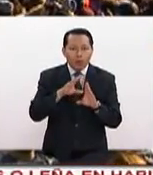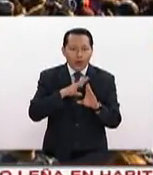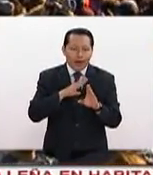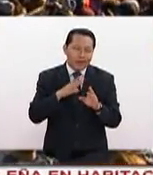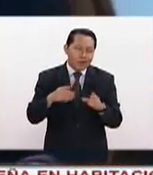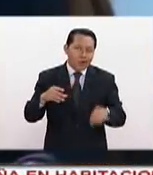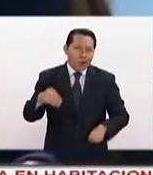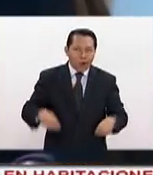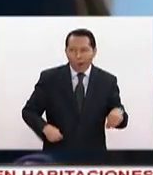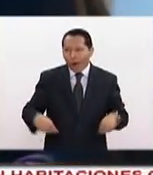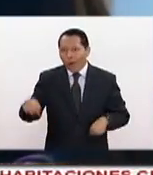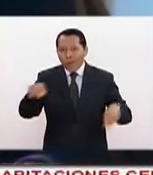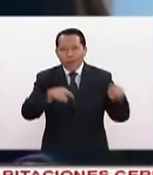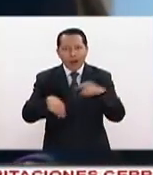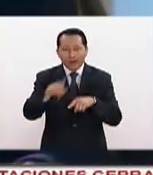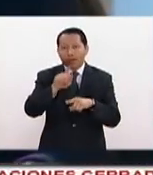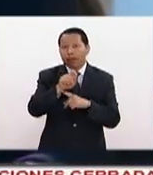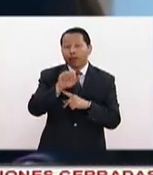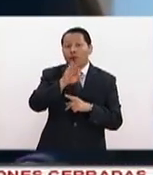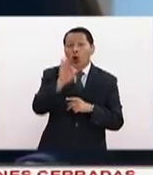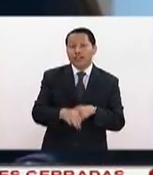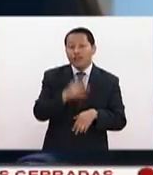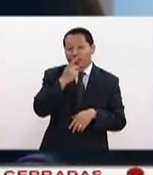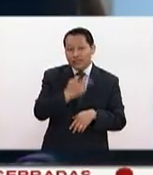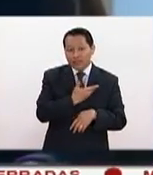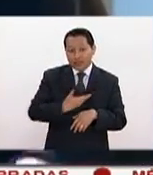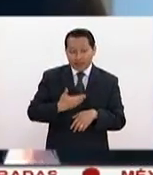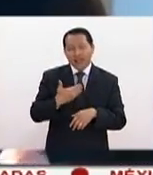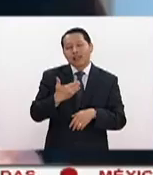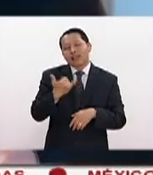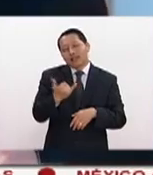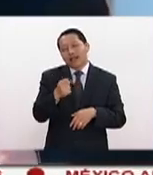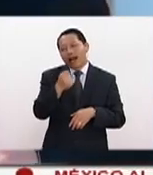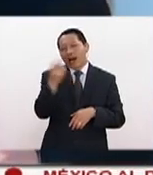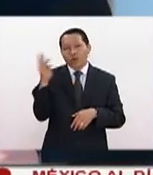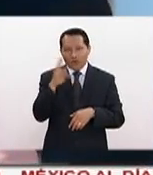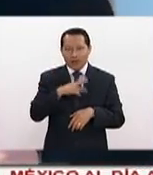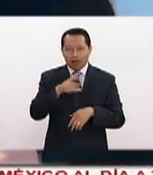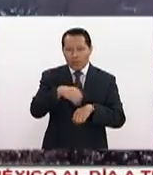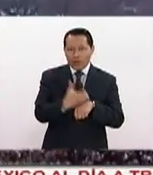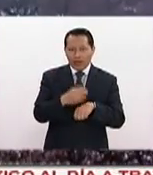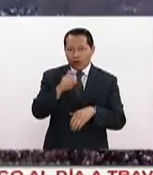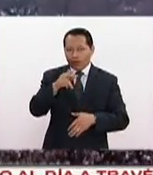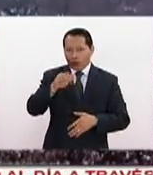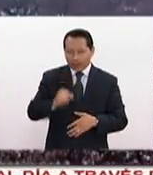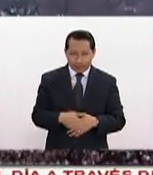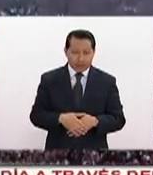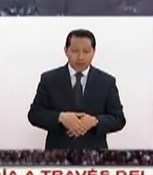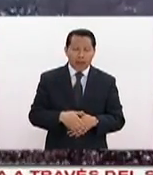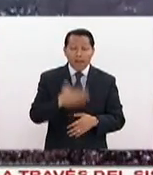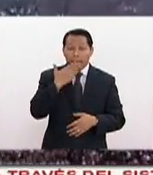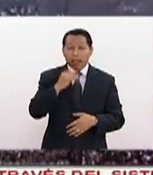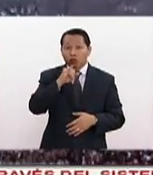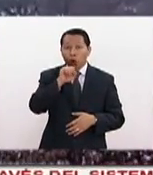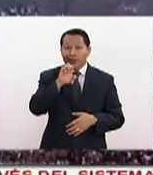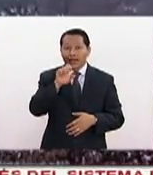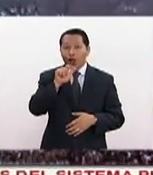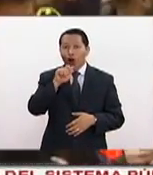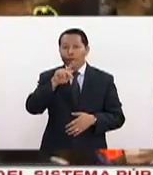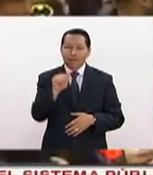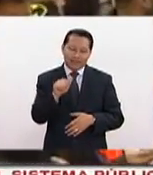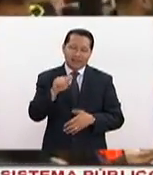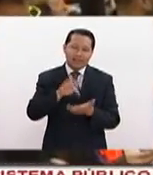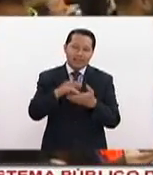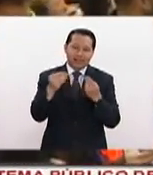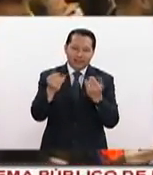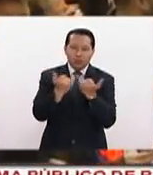culpa. Alrededor del 20% culpa al presidente y otros tantos por cientos a republicanos y demócratas. Muy bien, José López Zamorano, muchísimas